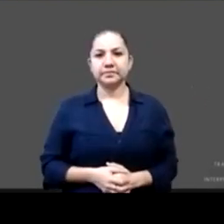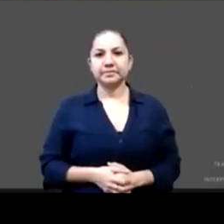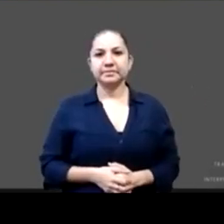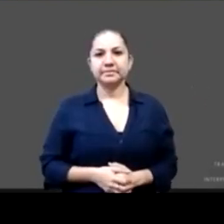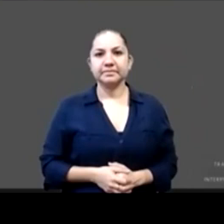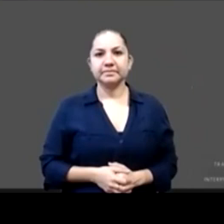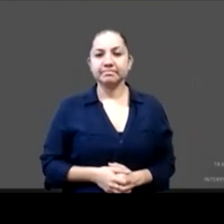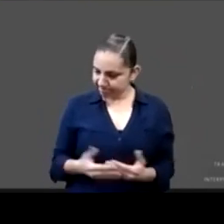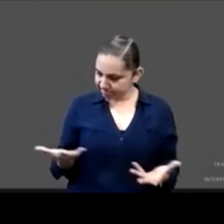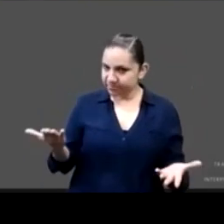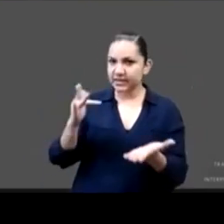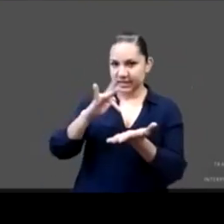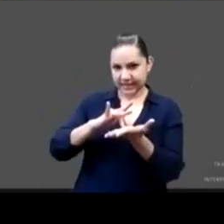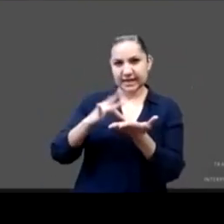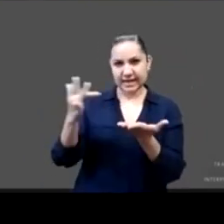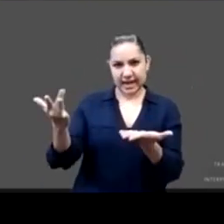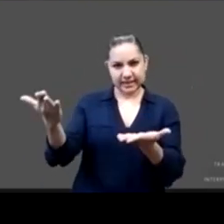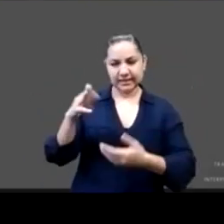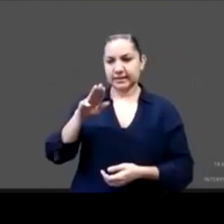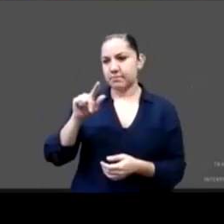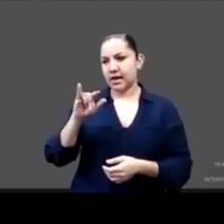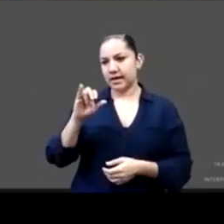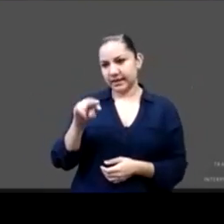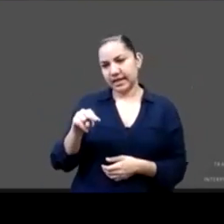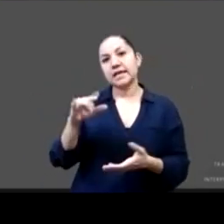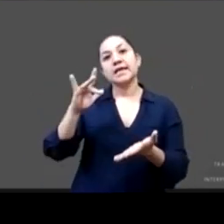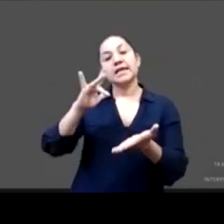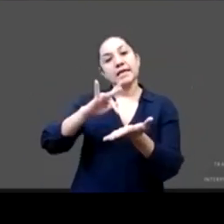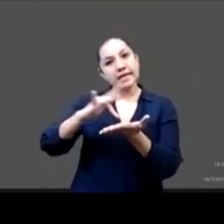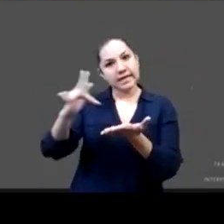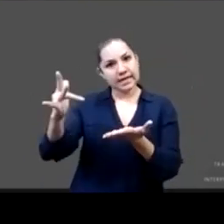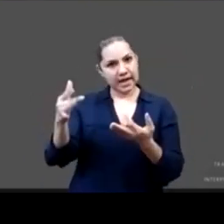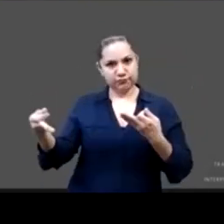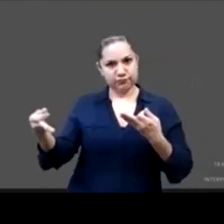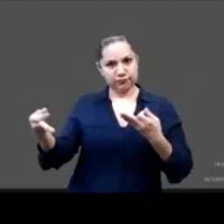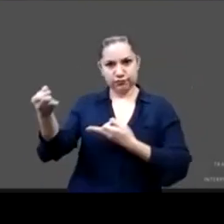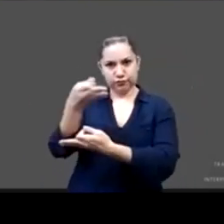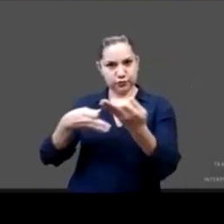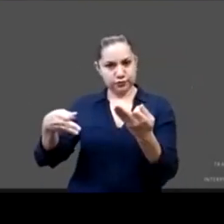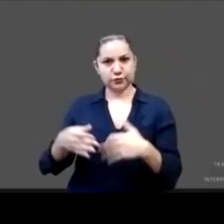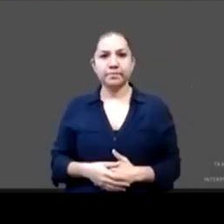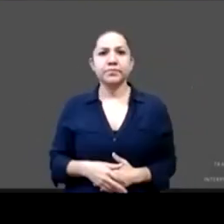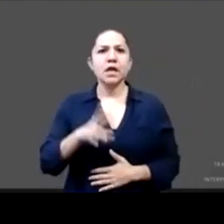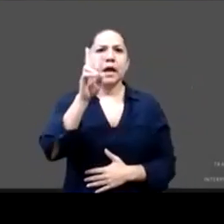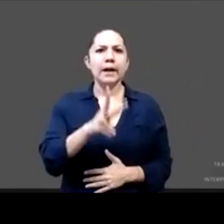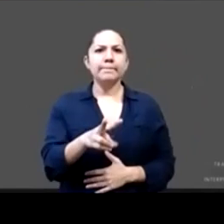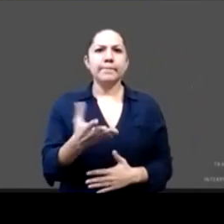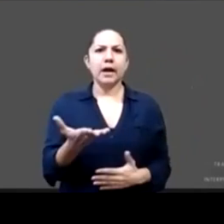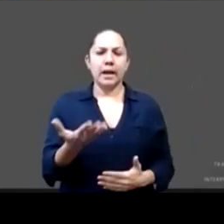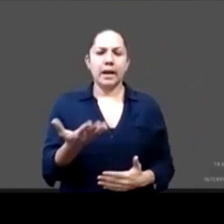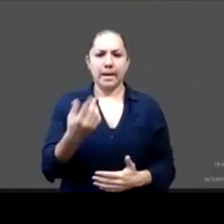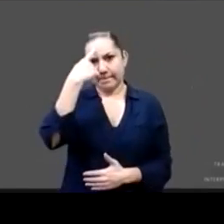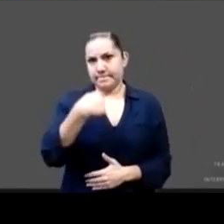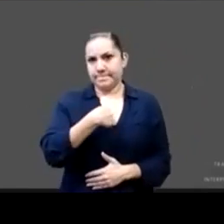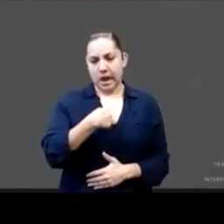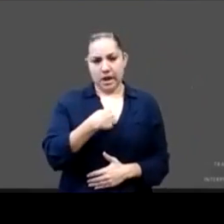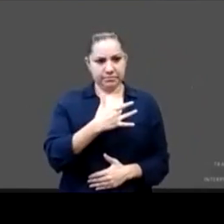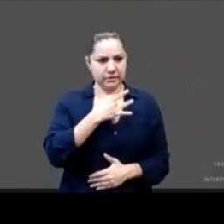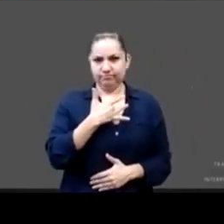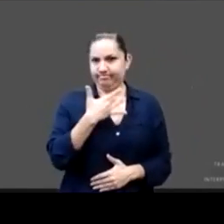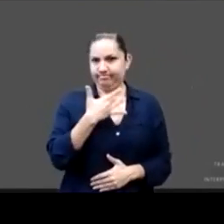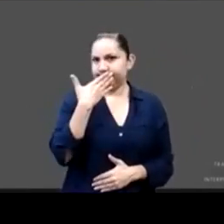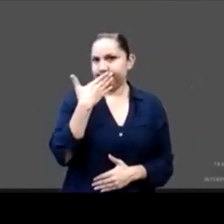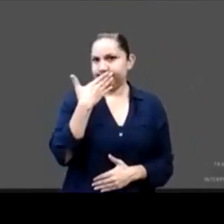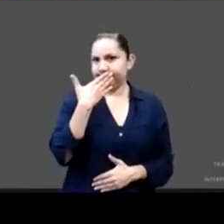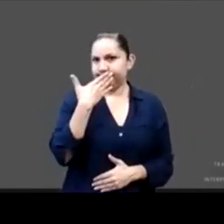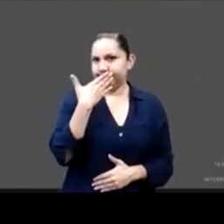Muchísimas gracias, Juan Martín. Muchísimas gracias a todos. Realmente es muy satisfactorio ver de que se está tomando muy en cuenta el tema de niñez